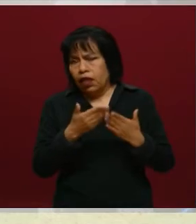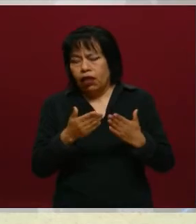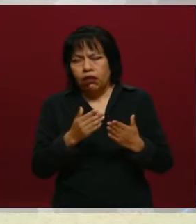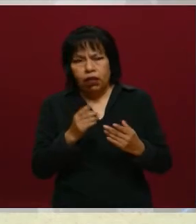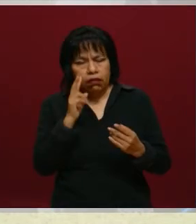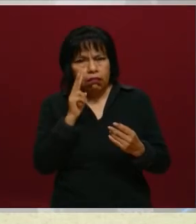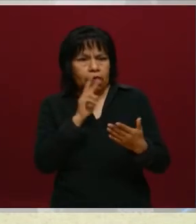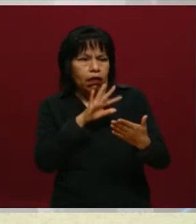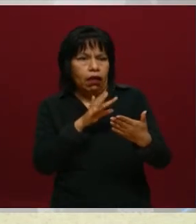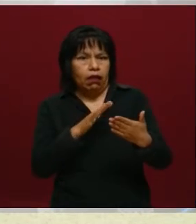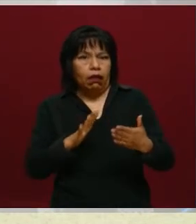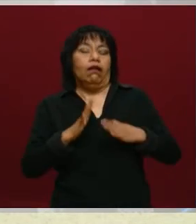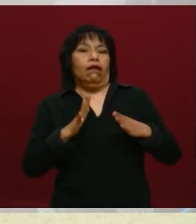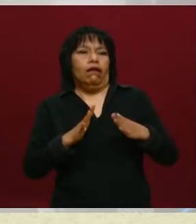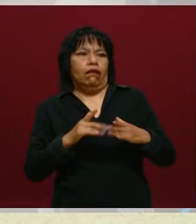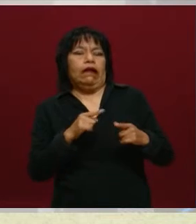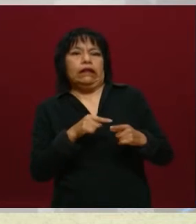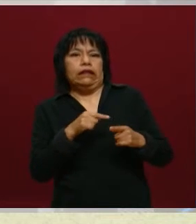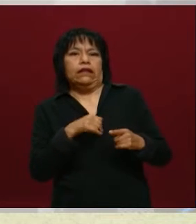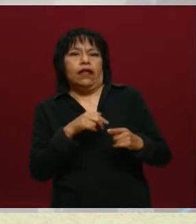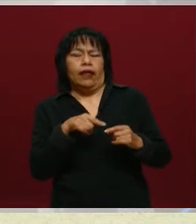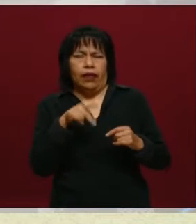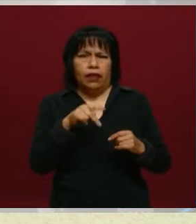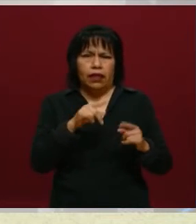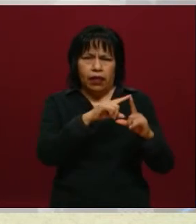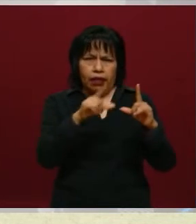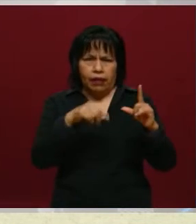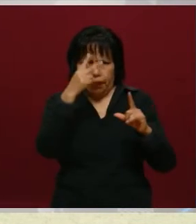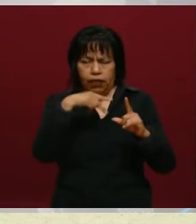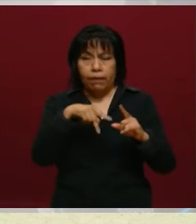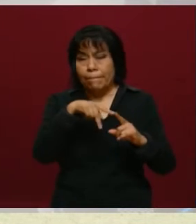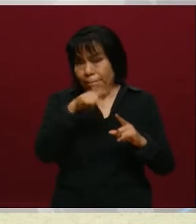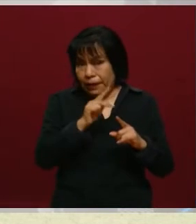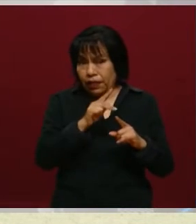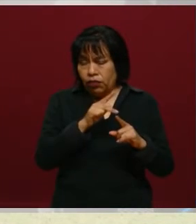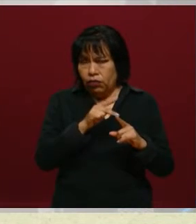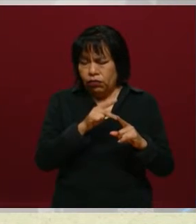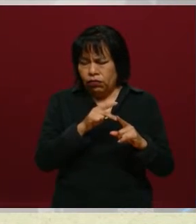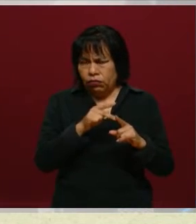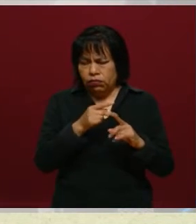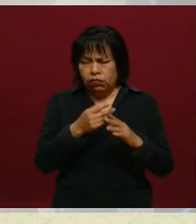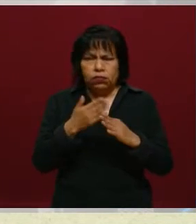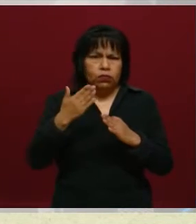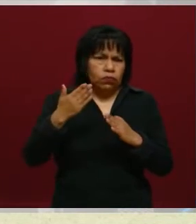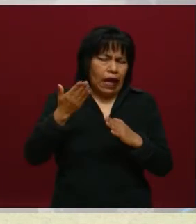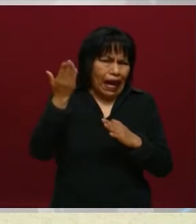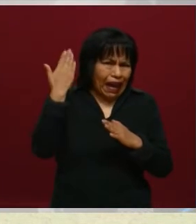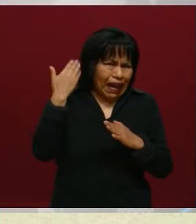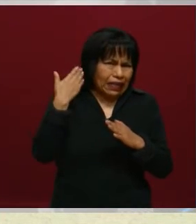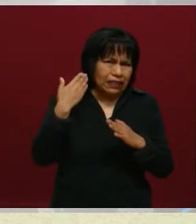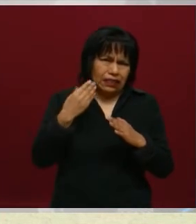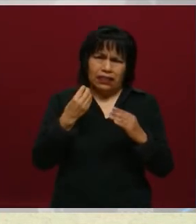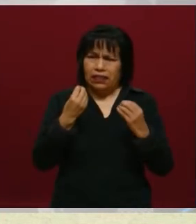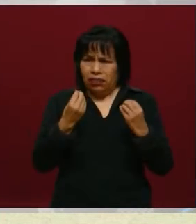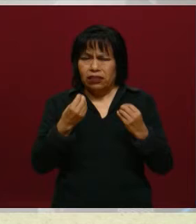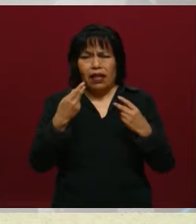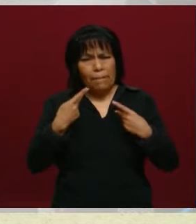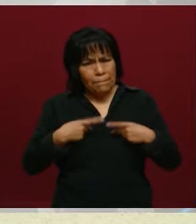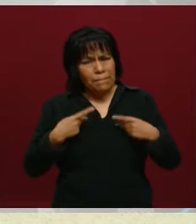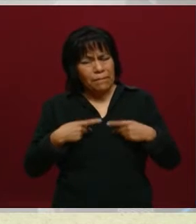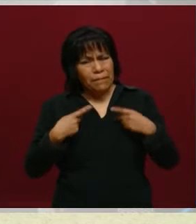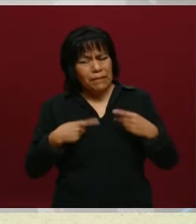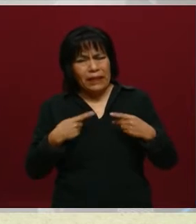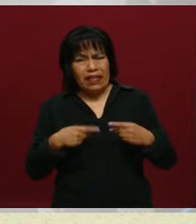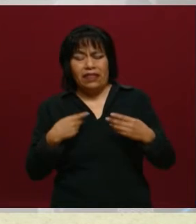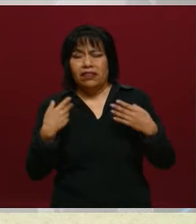vida social en méxico pero al momento pero en su momento fueron como nosotros verdad de carne y hueso enfrentándose